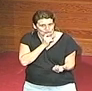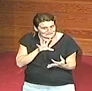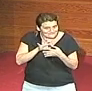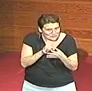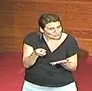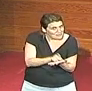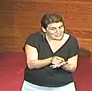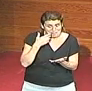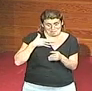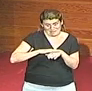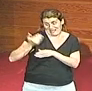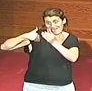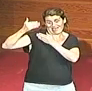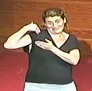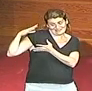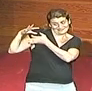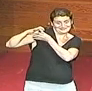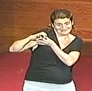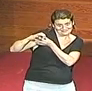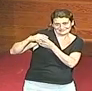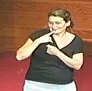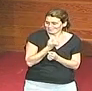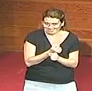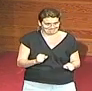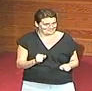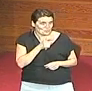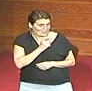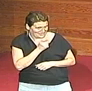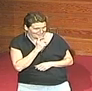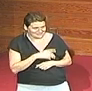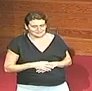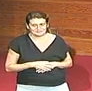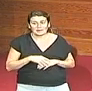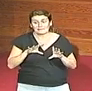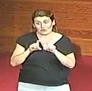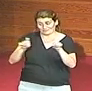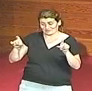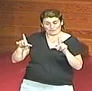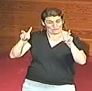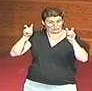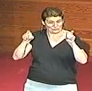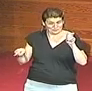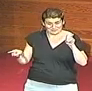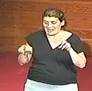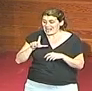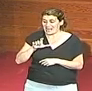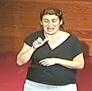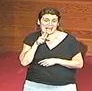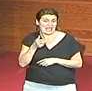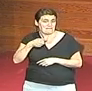para volver a la situación anterior. Pero os pongo una foto de Lehman, porque la caída de Lehman